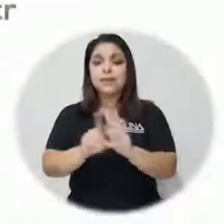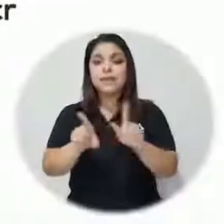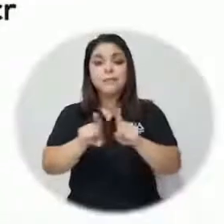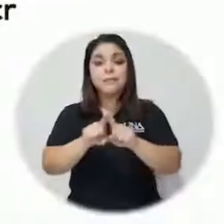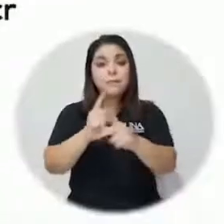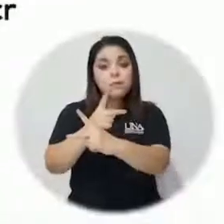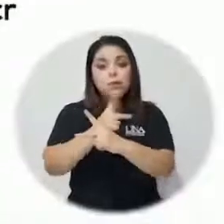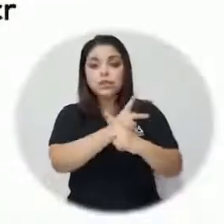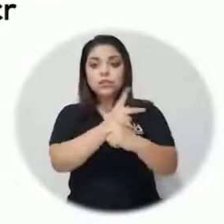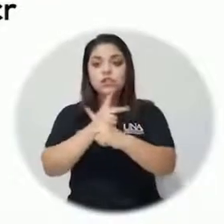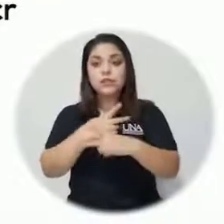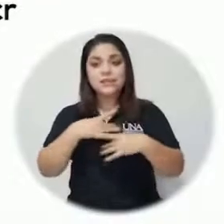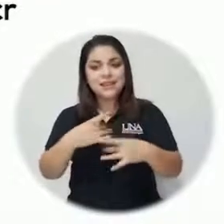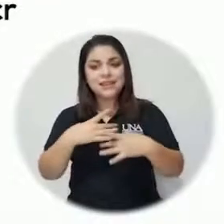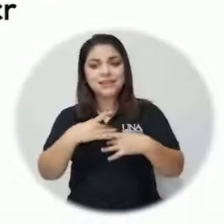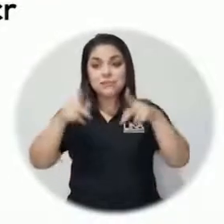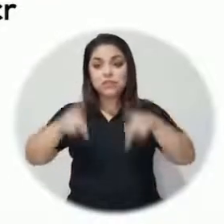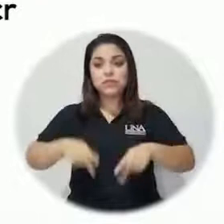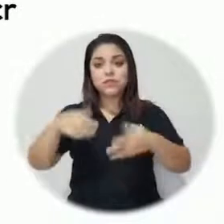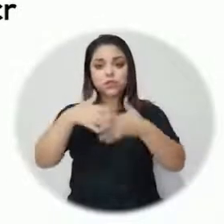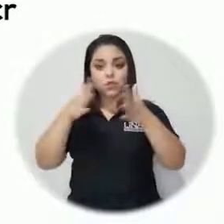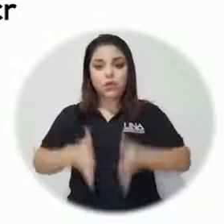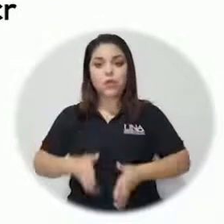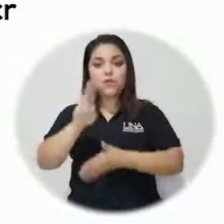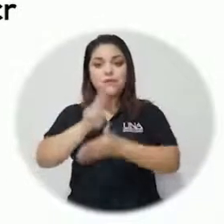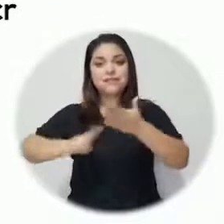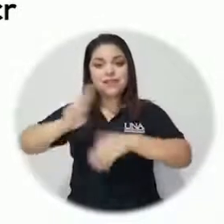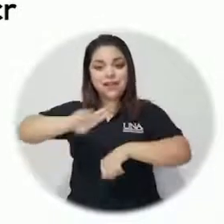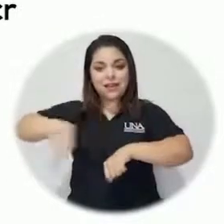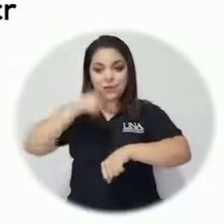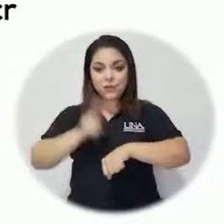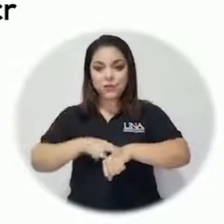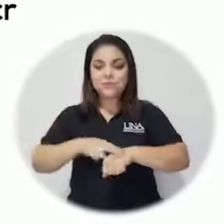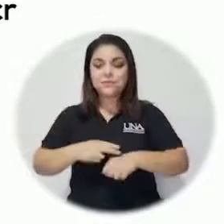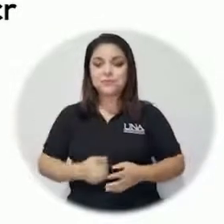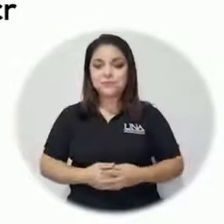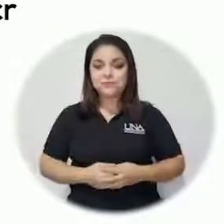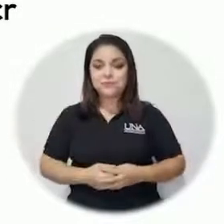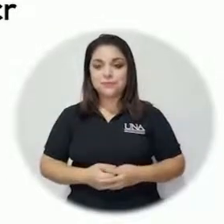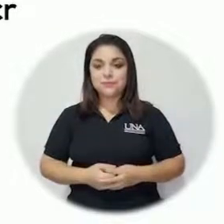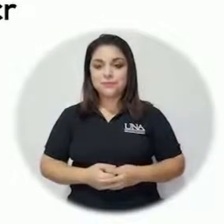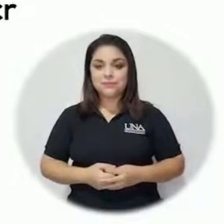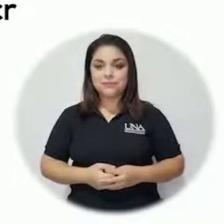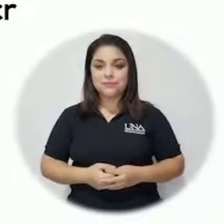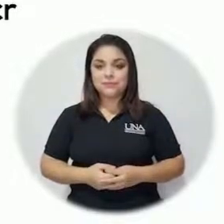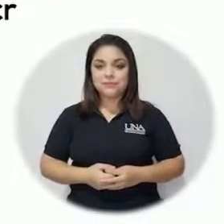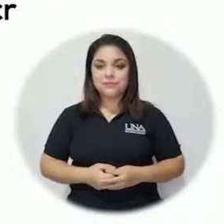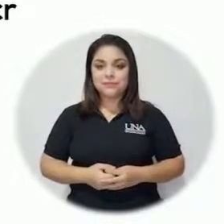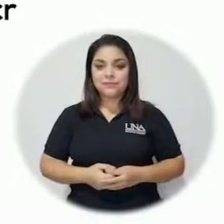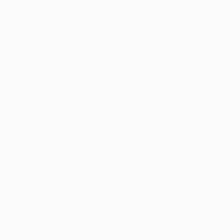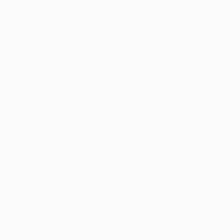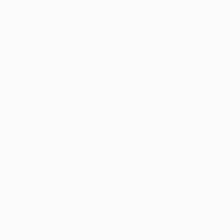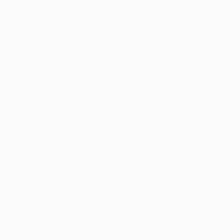derechos y la protección de los intereses de las personas estudiantes de la Universidad Nacional.